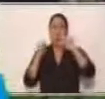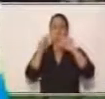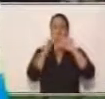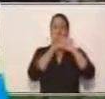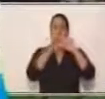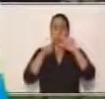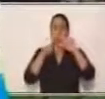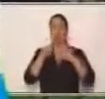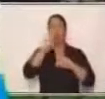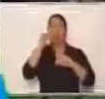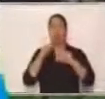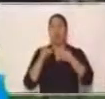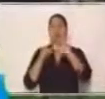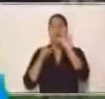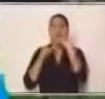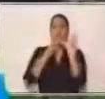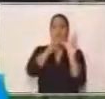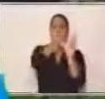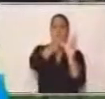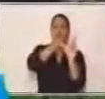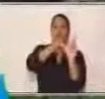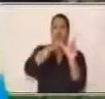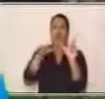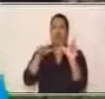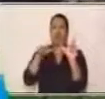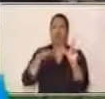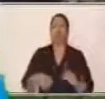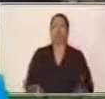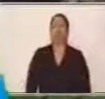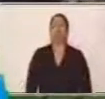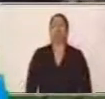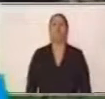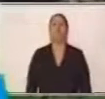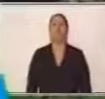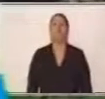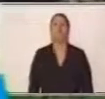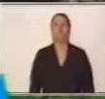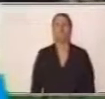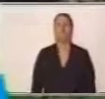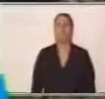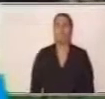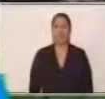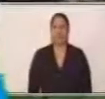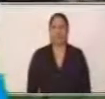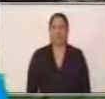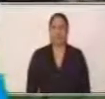obtuso. Vamos a explorar sus conocimientos.